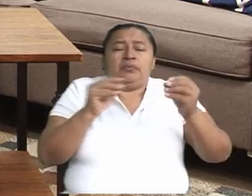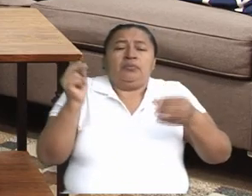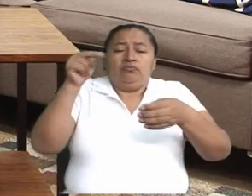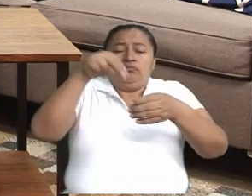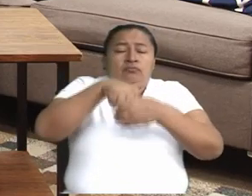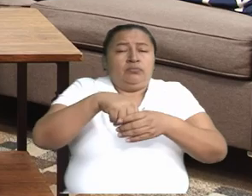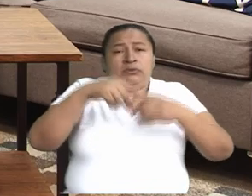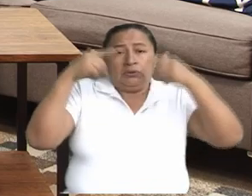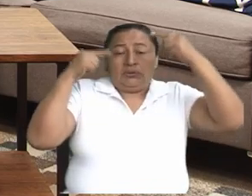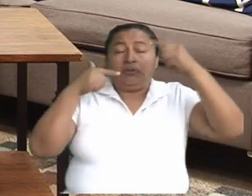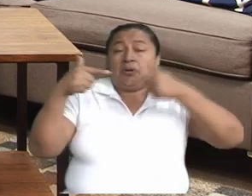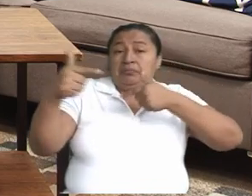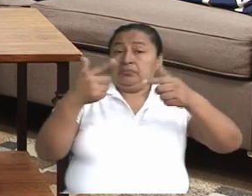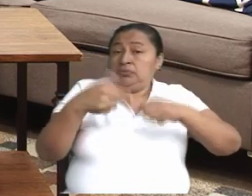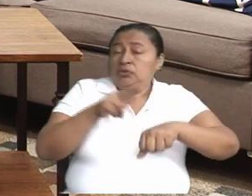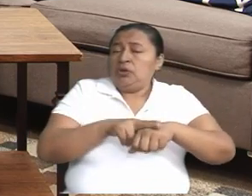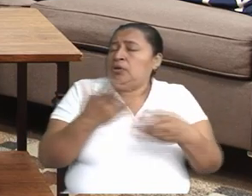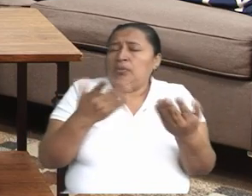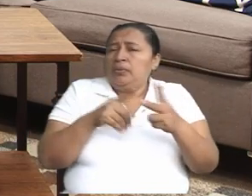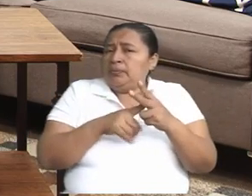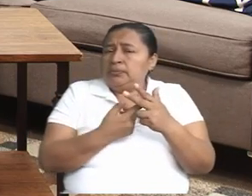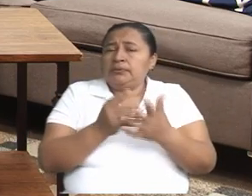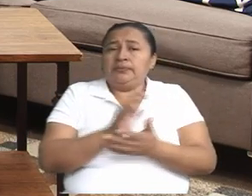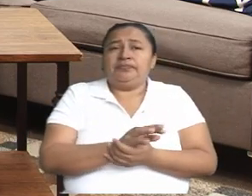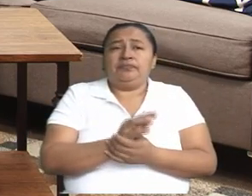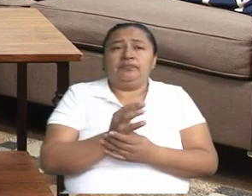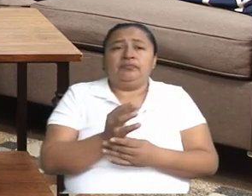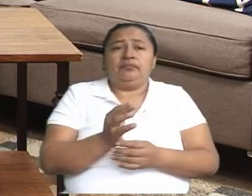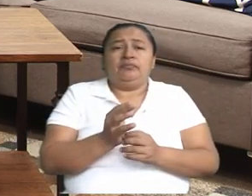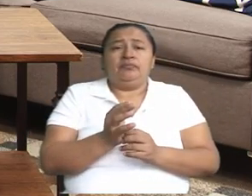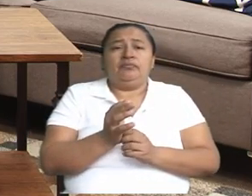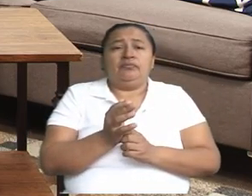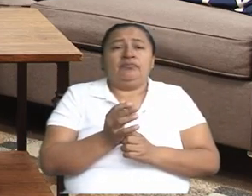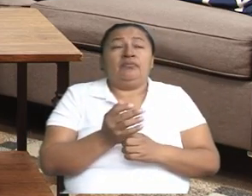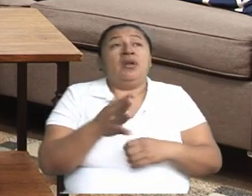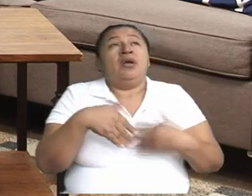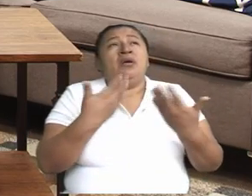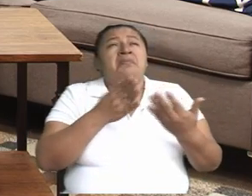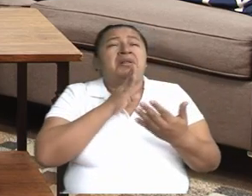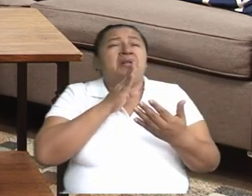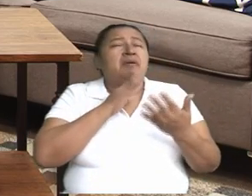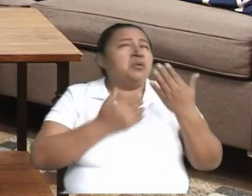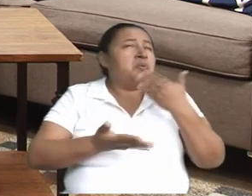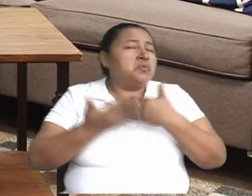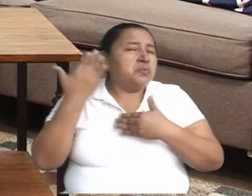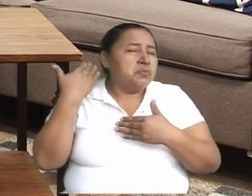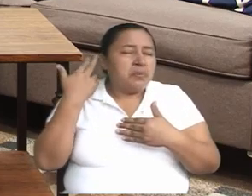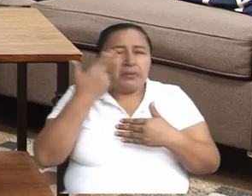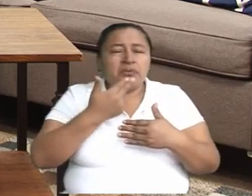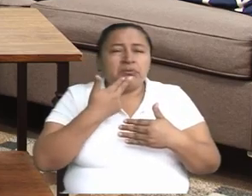guerra nacional en principio? Me estás preguntando del año 1927. Así es.